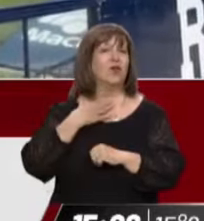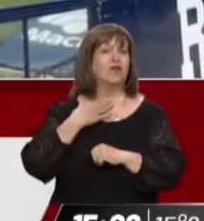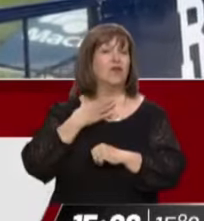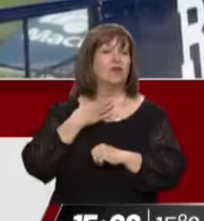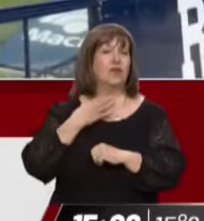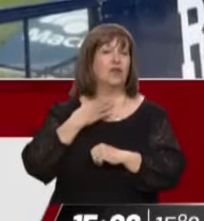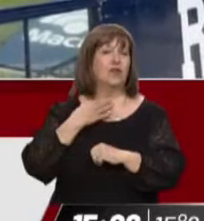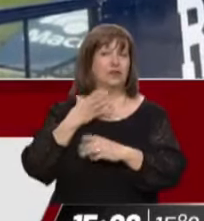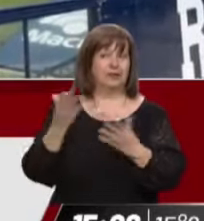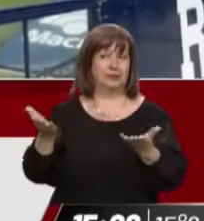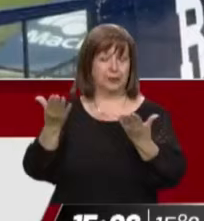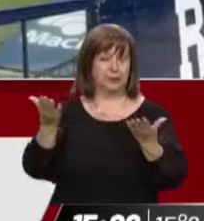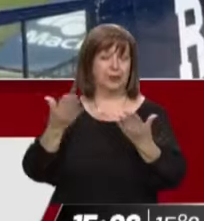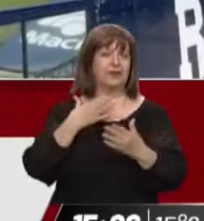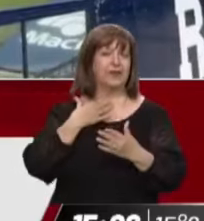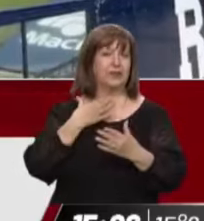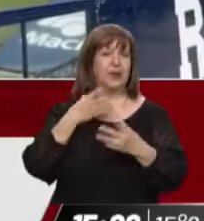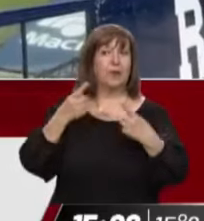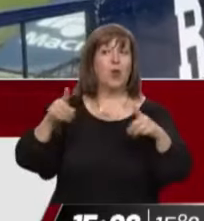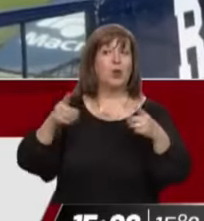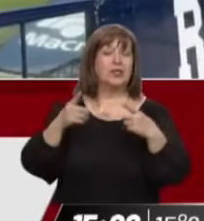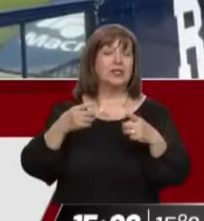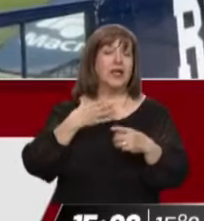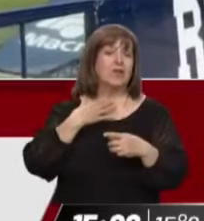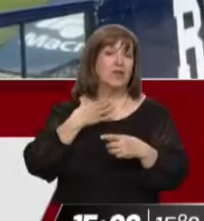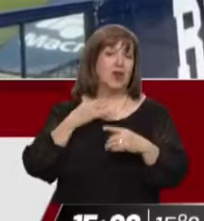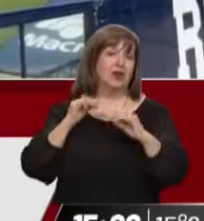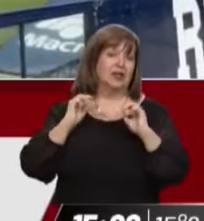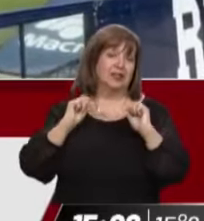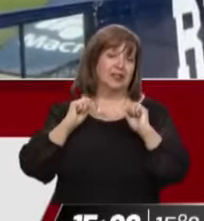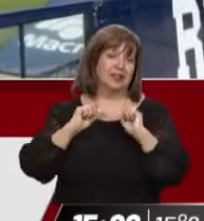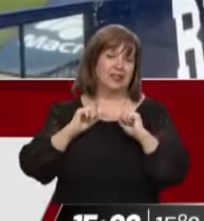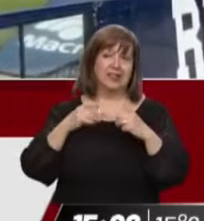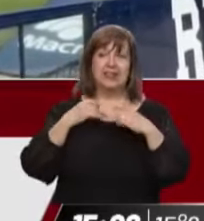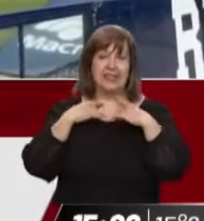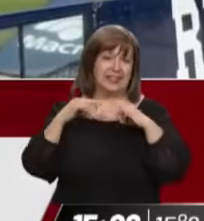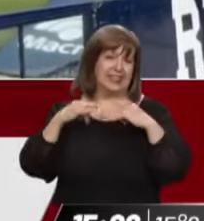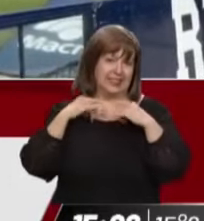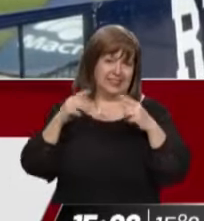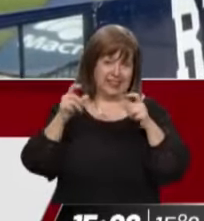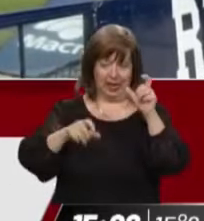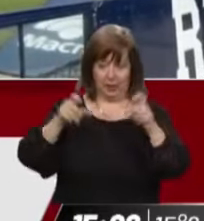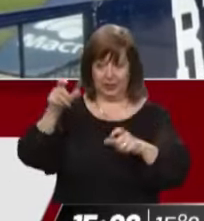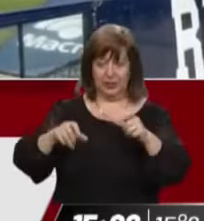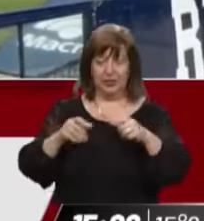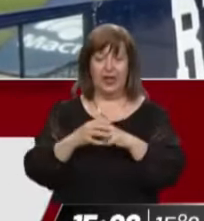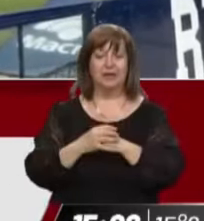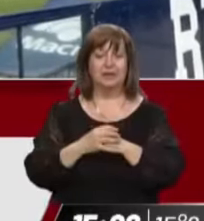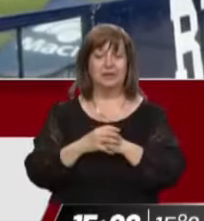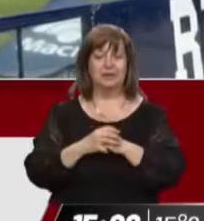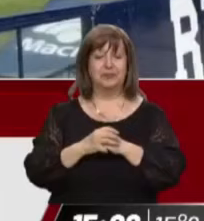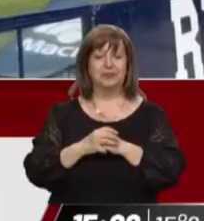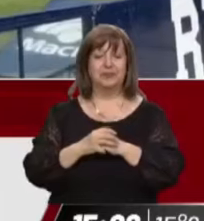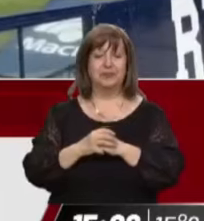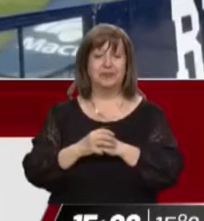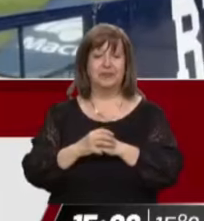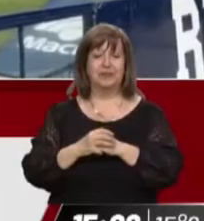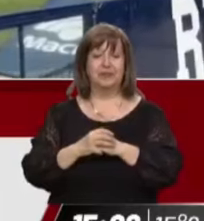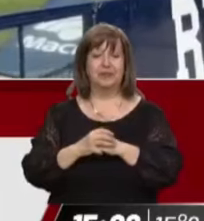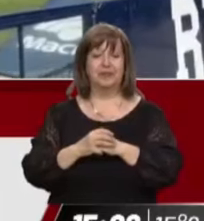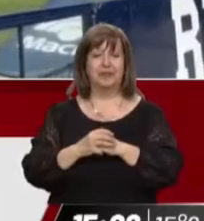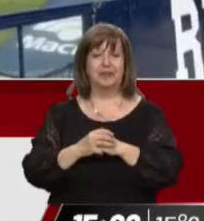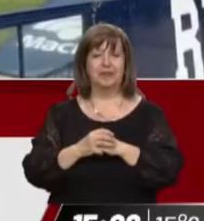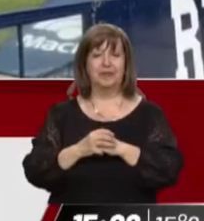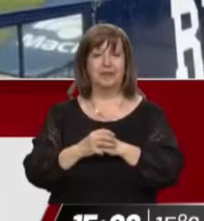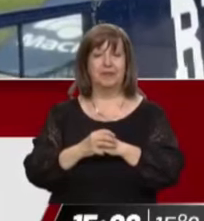Claro, se pone a alentar, a animar ahí a la tribuna para arenga, que aliente. Todo, completito. Arengar, esa era la palabra. Claro, está completito, ahí mirá.